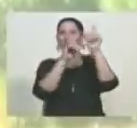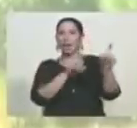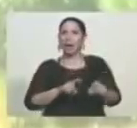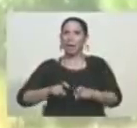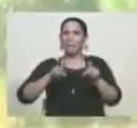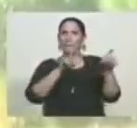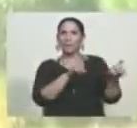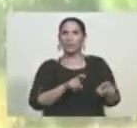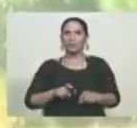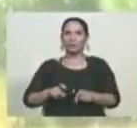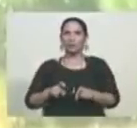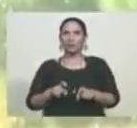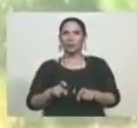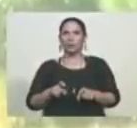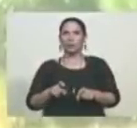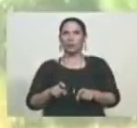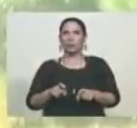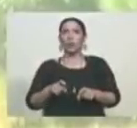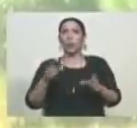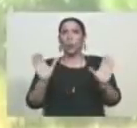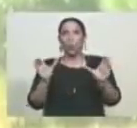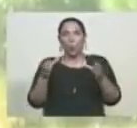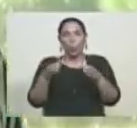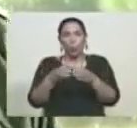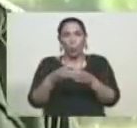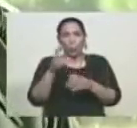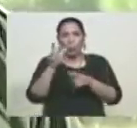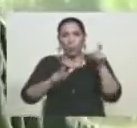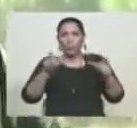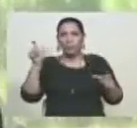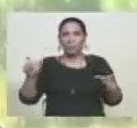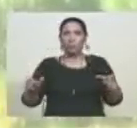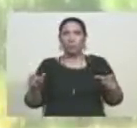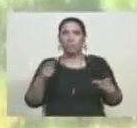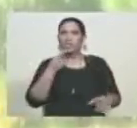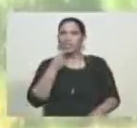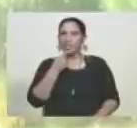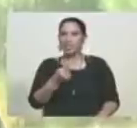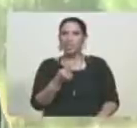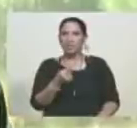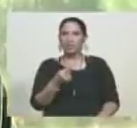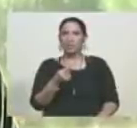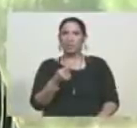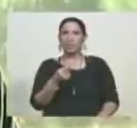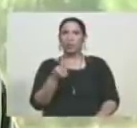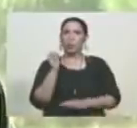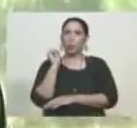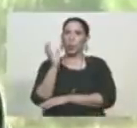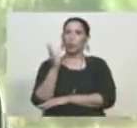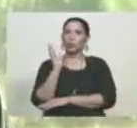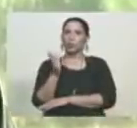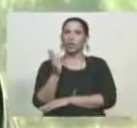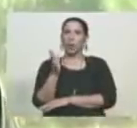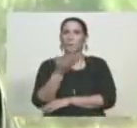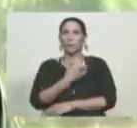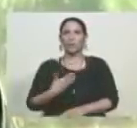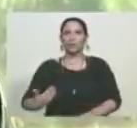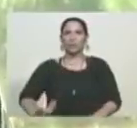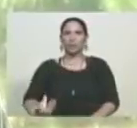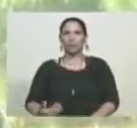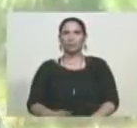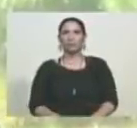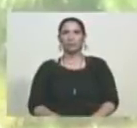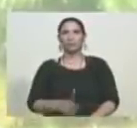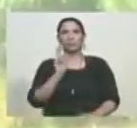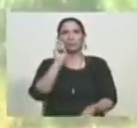que se han deslindado de ese grupo de personeros que dicen estar en un consejo de campesinos presidencial y lo que hacen